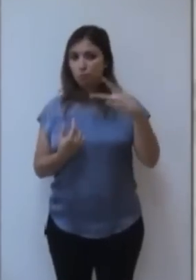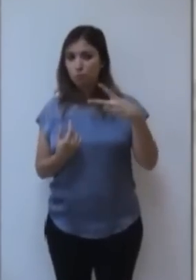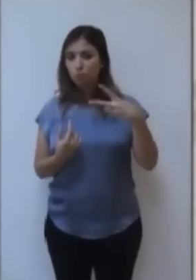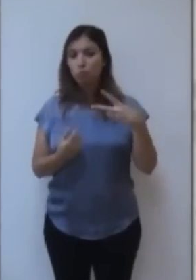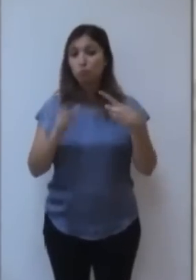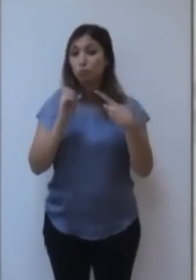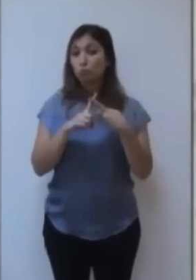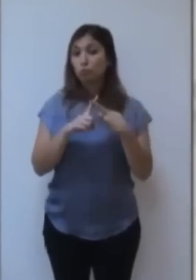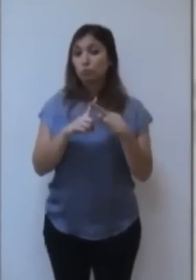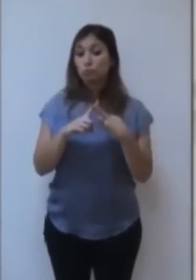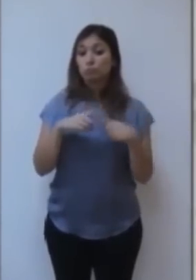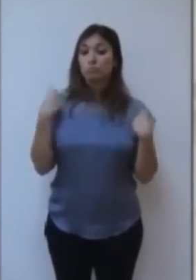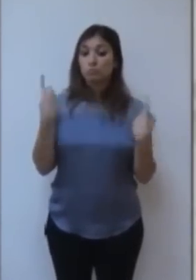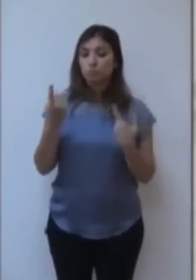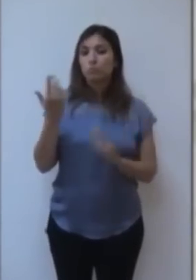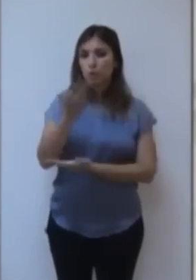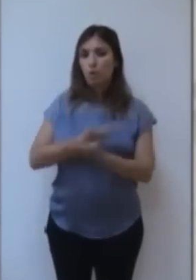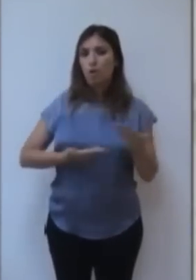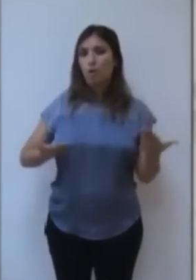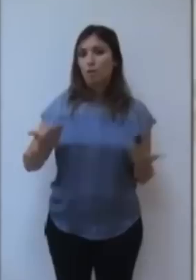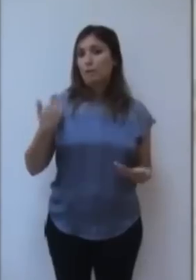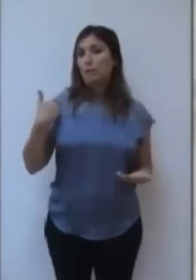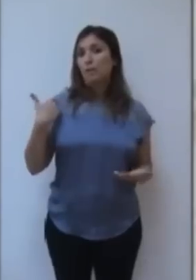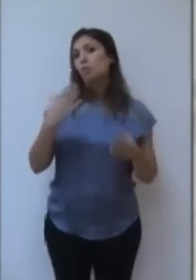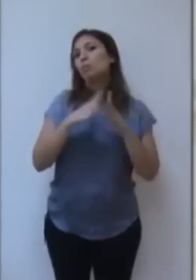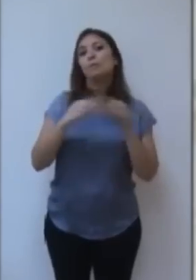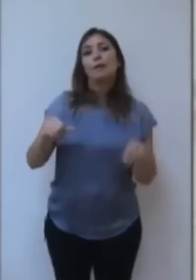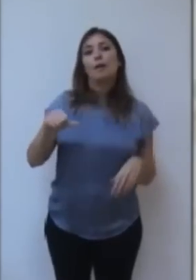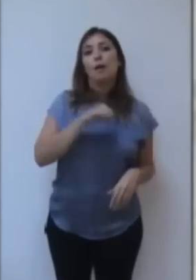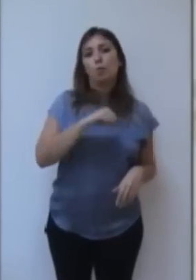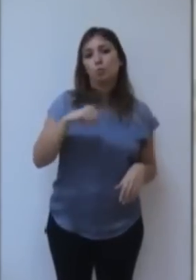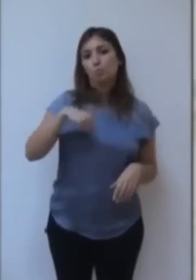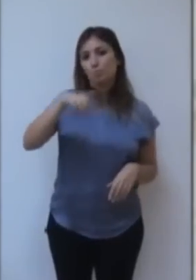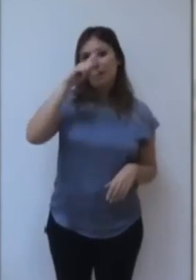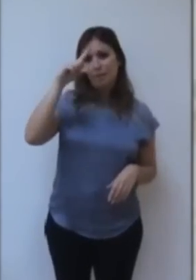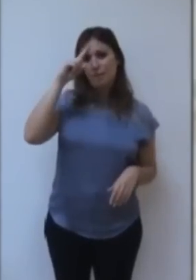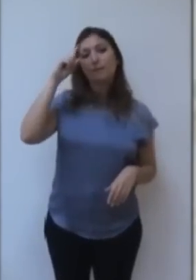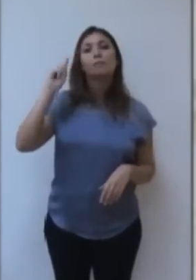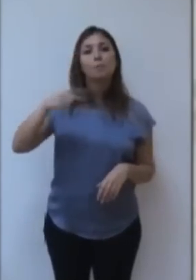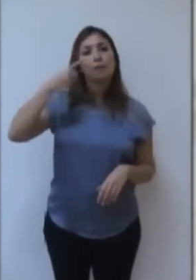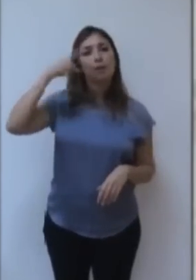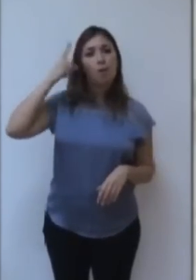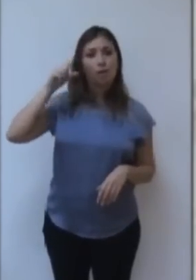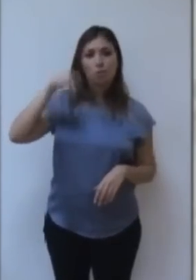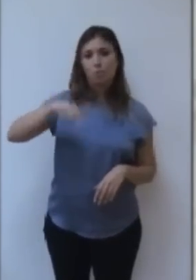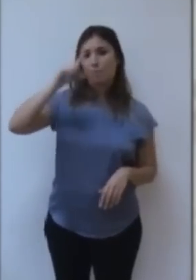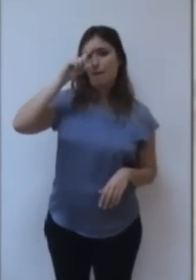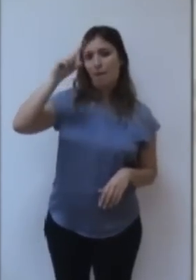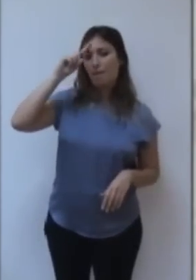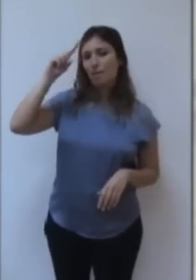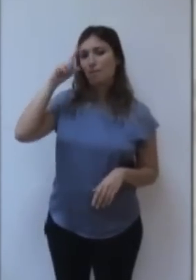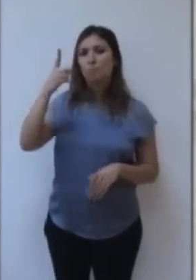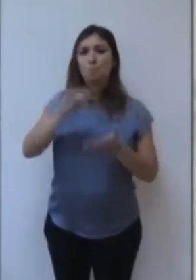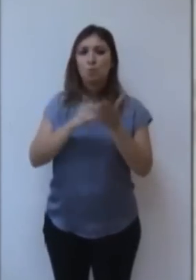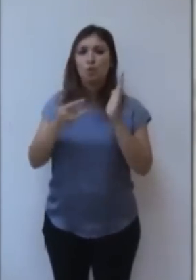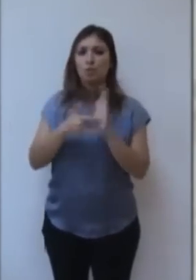ellas, nosotros hemos colaborado ahora con la Universidad Autónoma de Madrid y con la Universidad Rey Juan Carlos de Madrid en un proyecto que